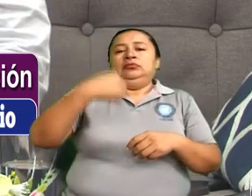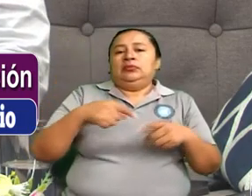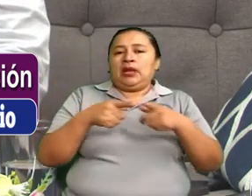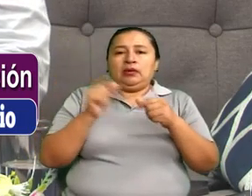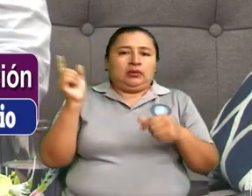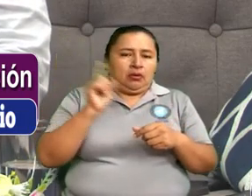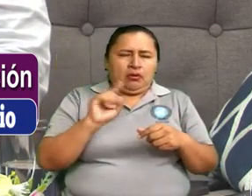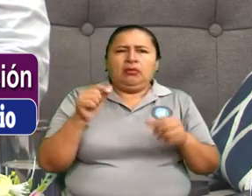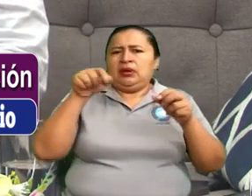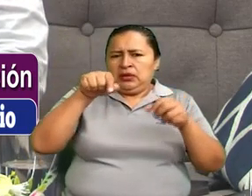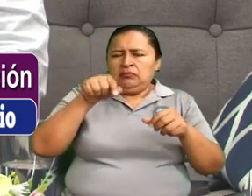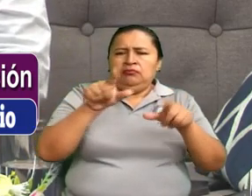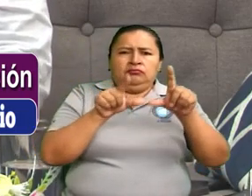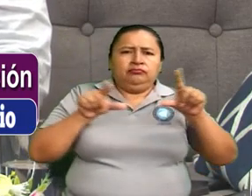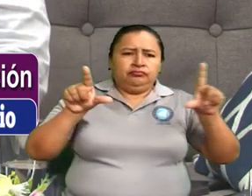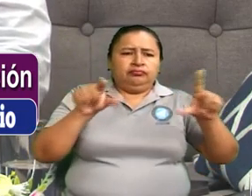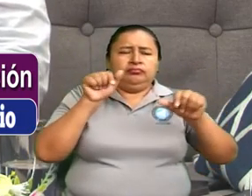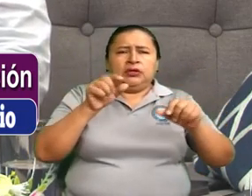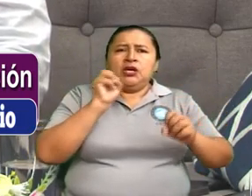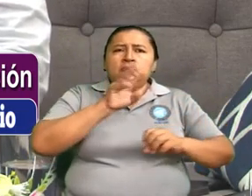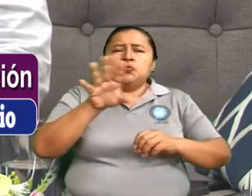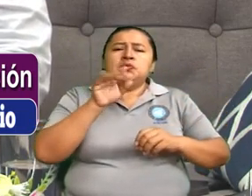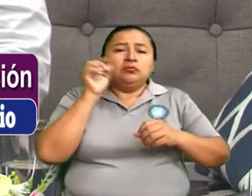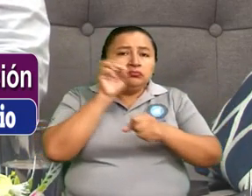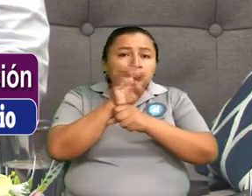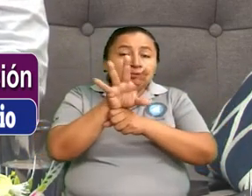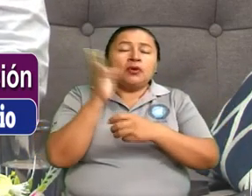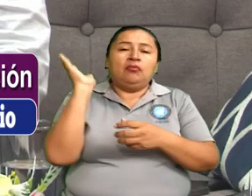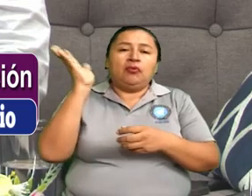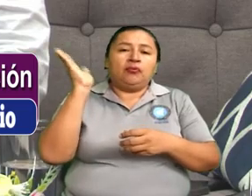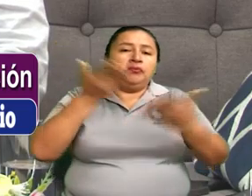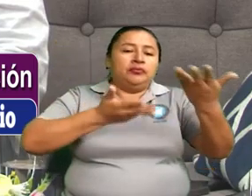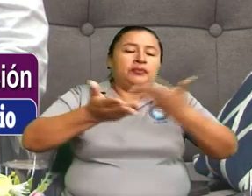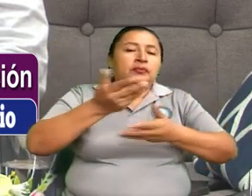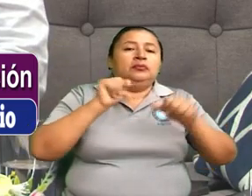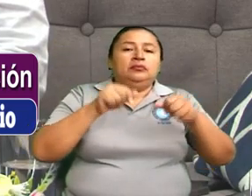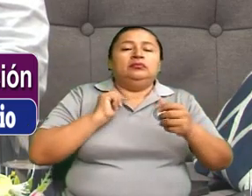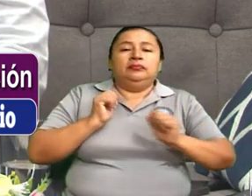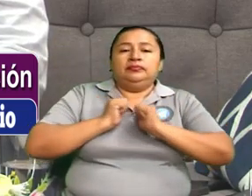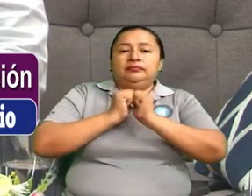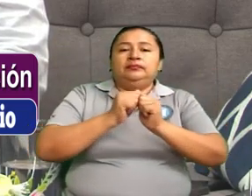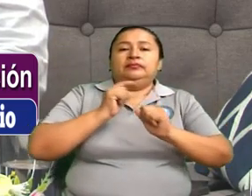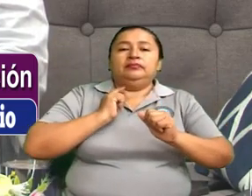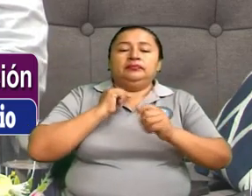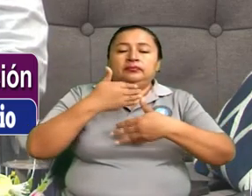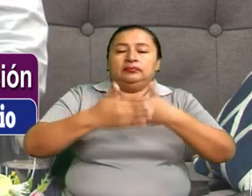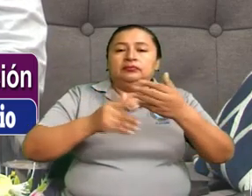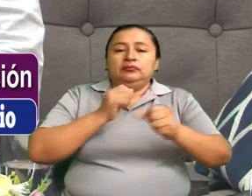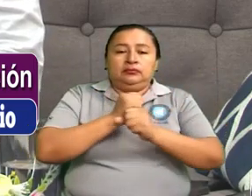Entonces estamos incursionando también, preparándonos nosotros como equipos de acompañamiento